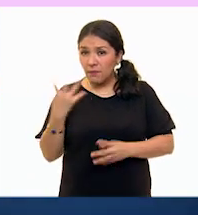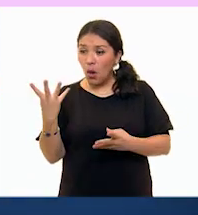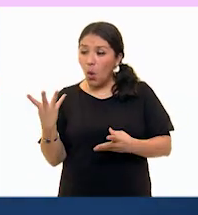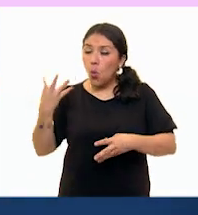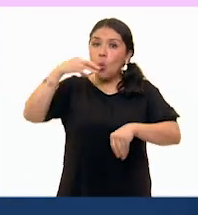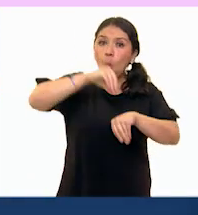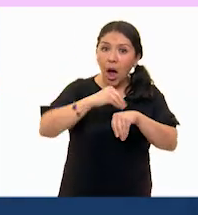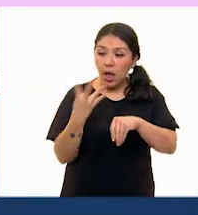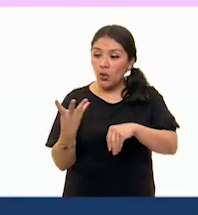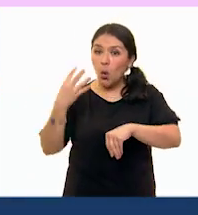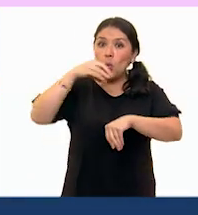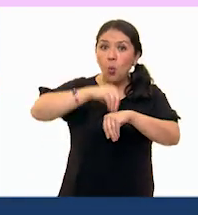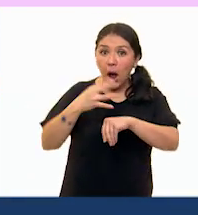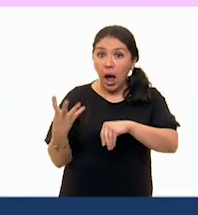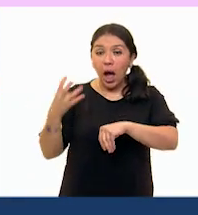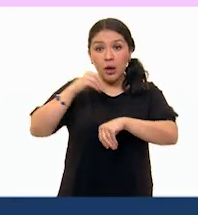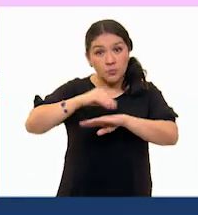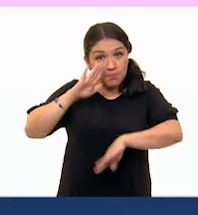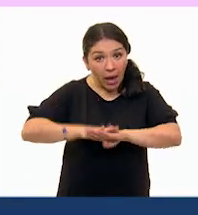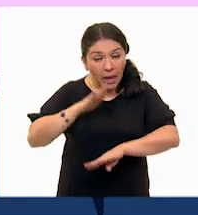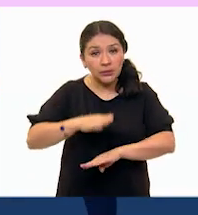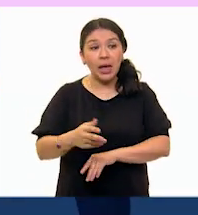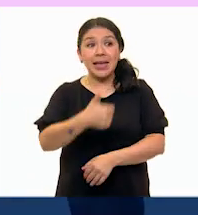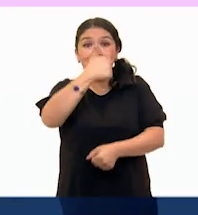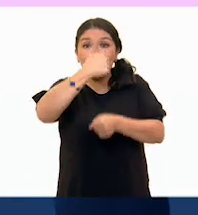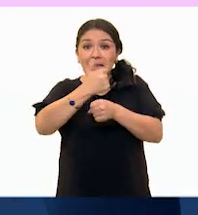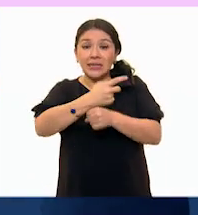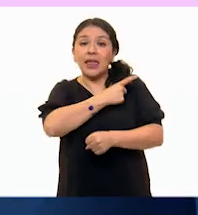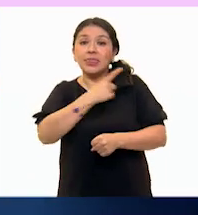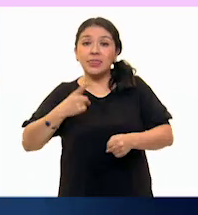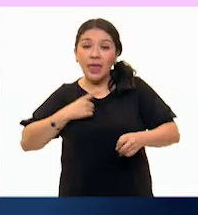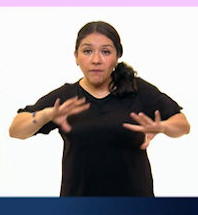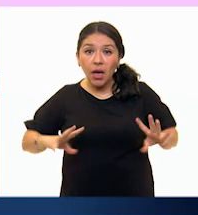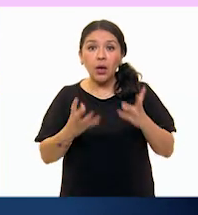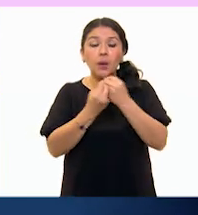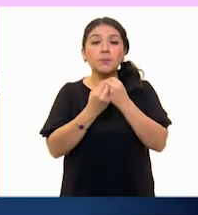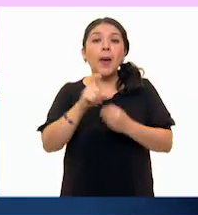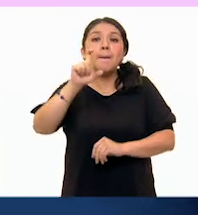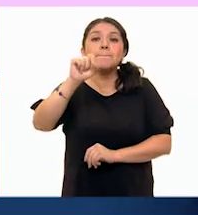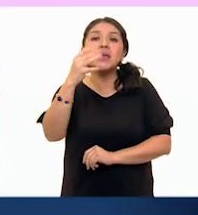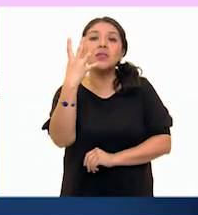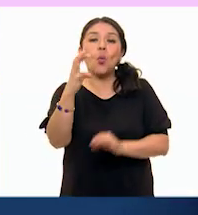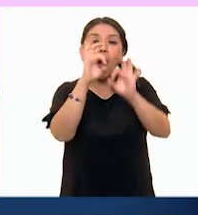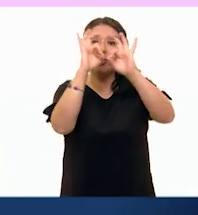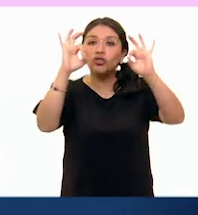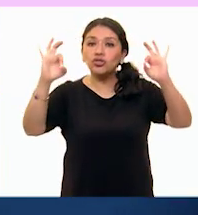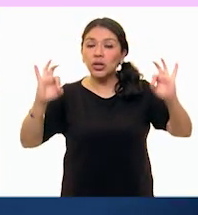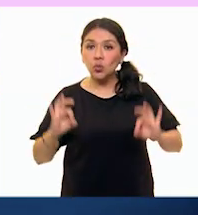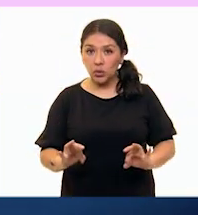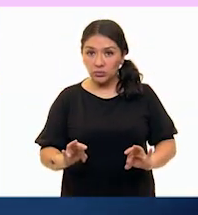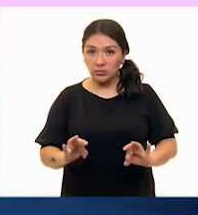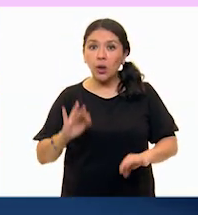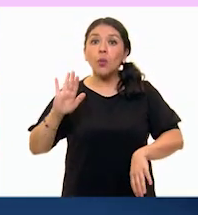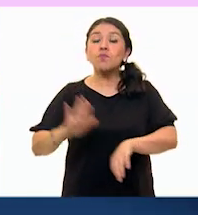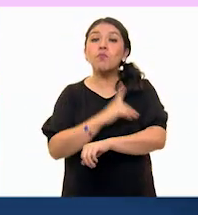de 4 en 4 círculos, la figura 6 deberá tener en total 24